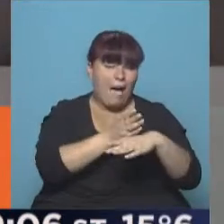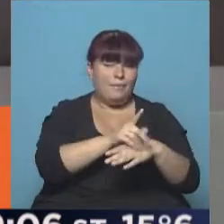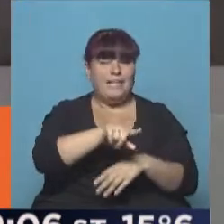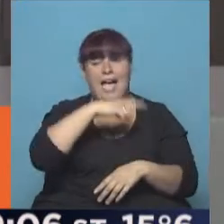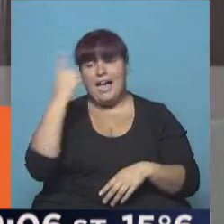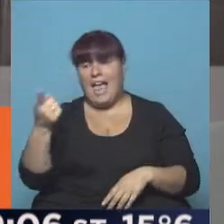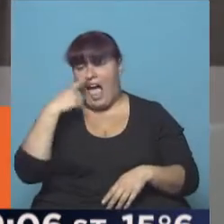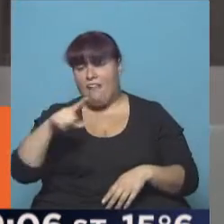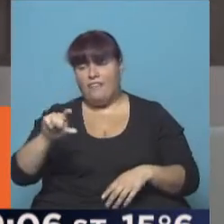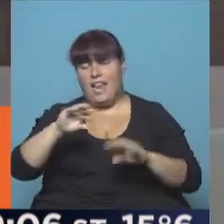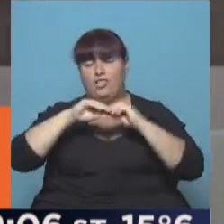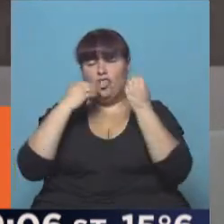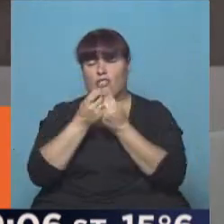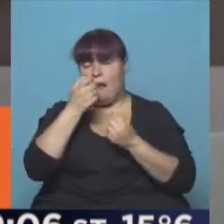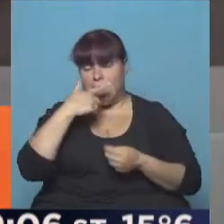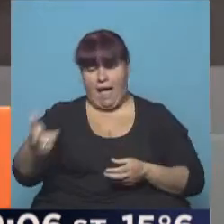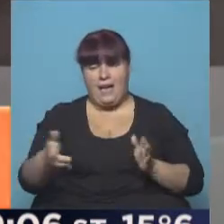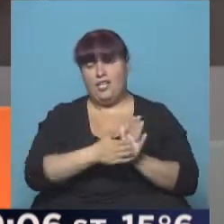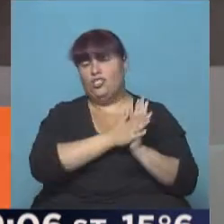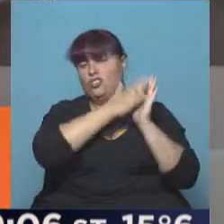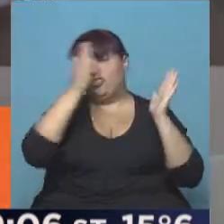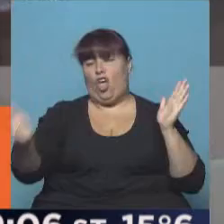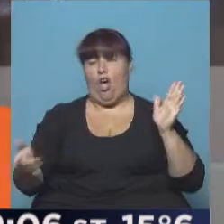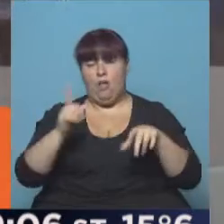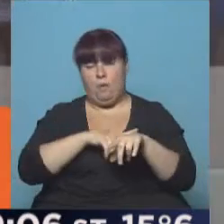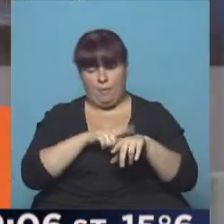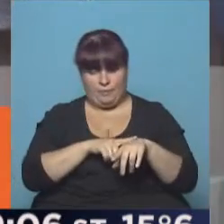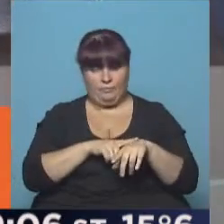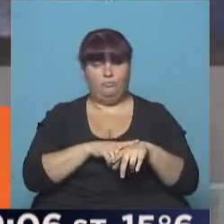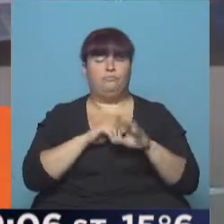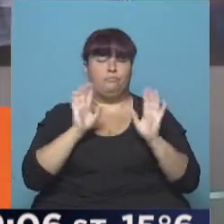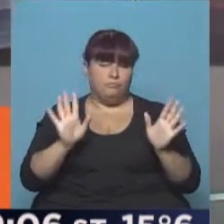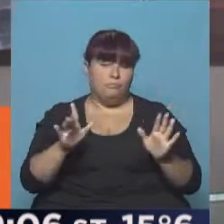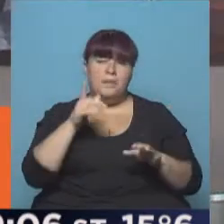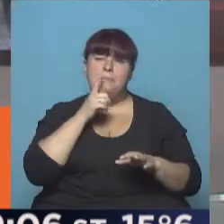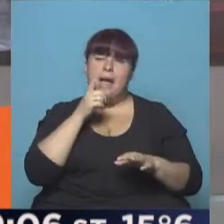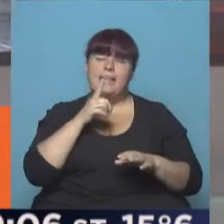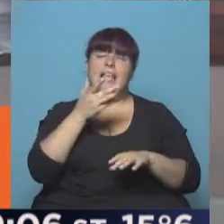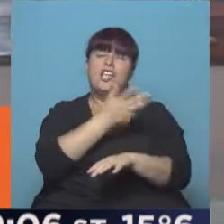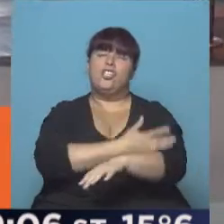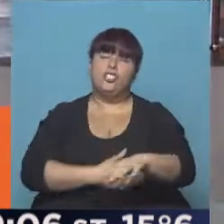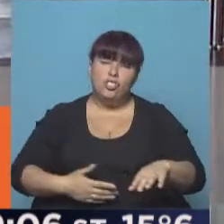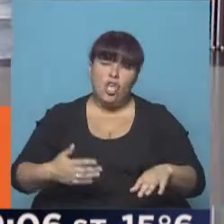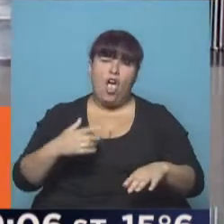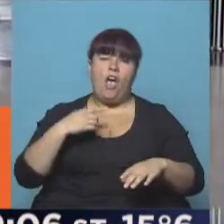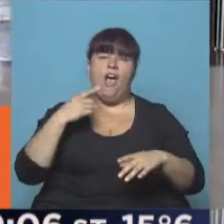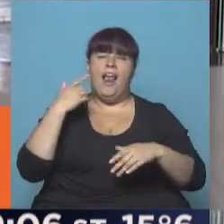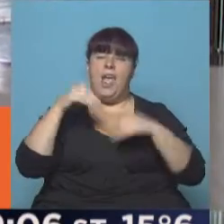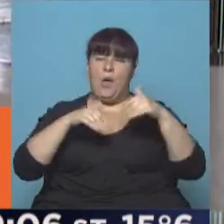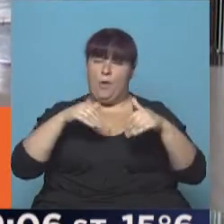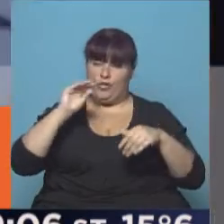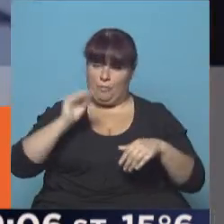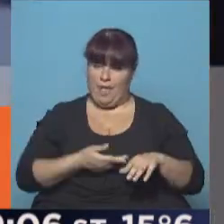lo que terminó colectando Macri a lo largo de todo el proceso. Con lo cual da la impresión de que Scioli empezó a perder la